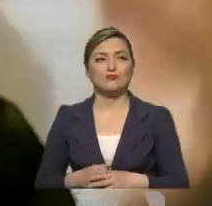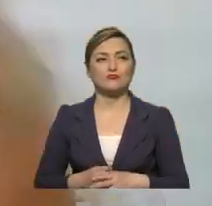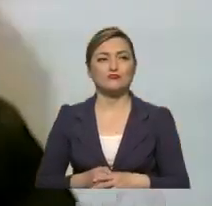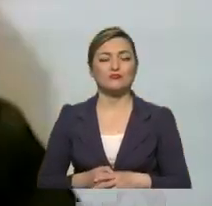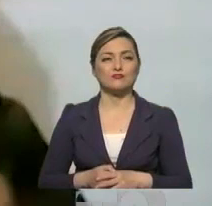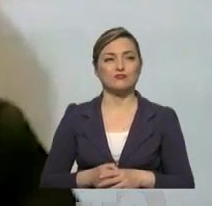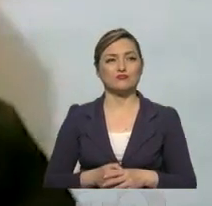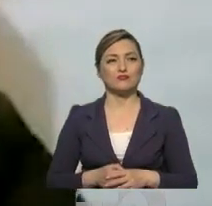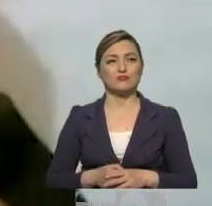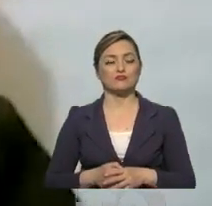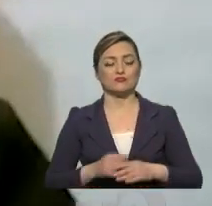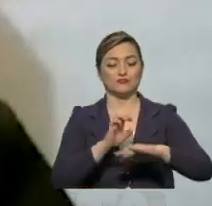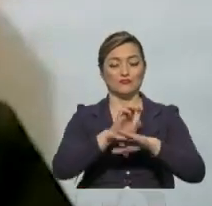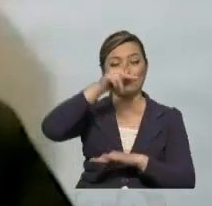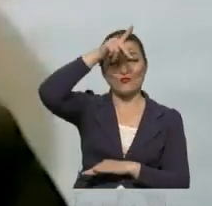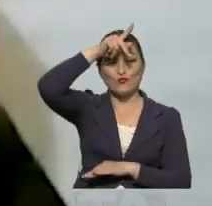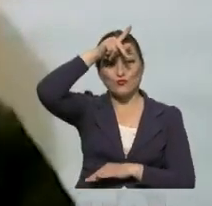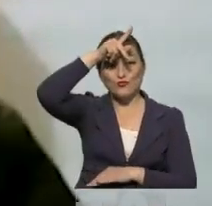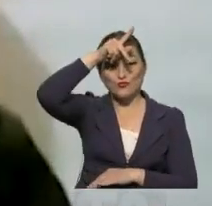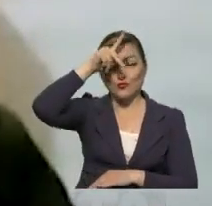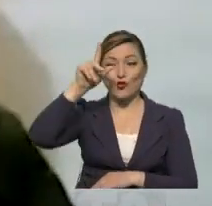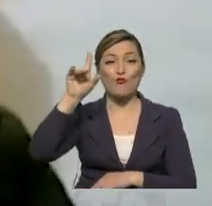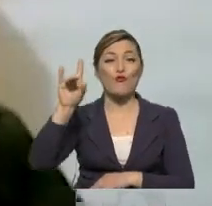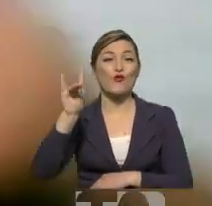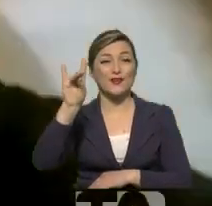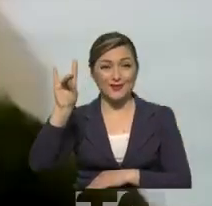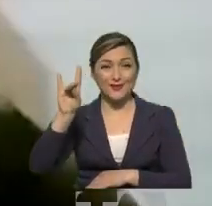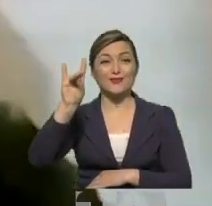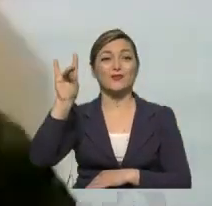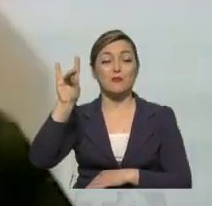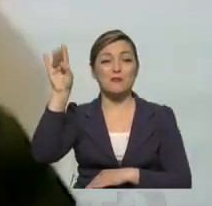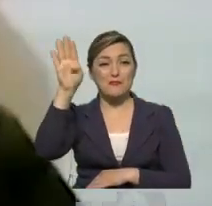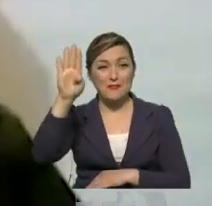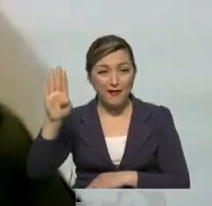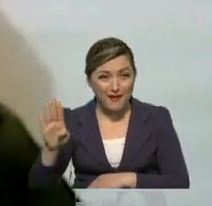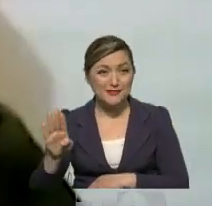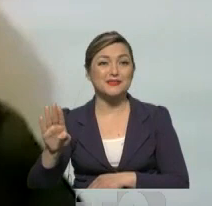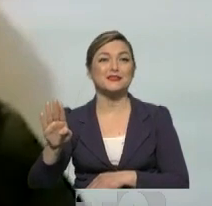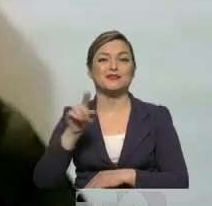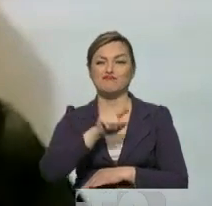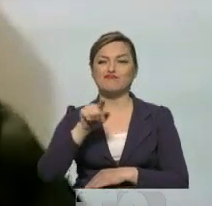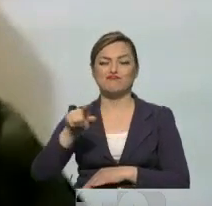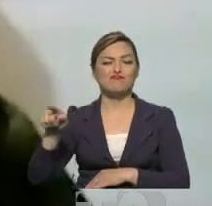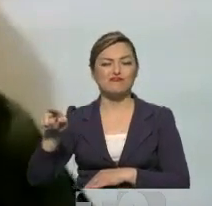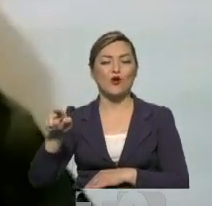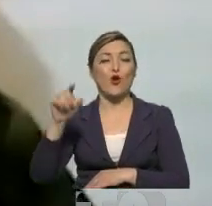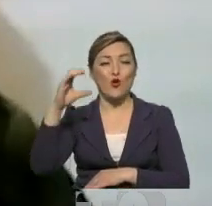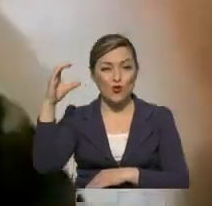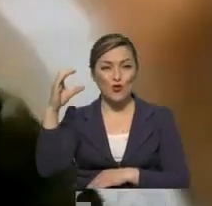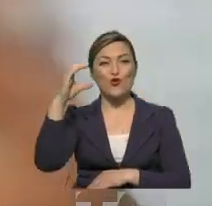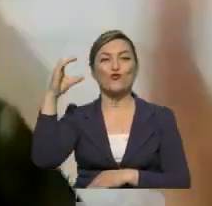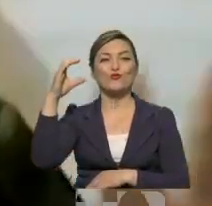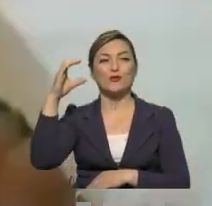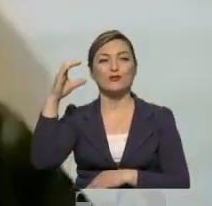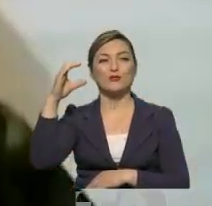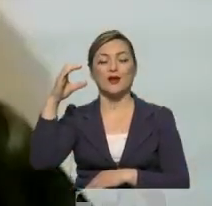están en Ecuador, en Perú, en Bolivia, parte de Brasil, la parte más occidental, y Colombia,